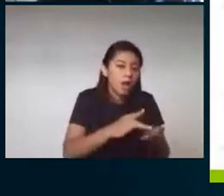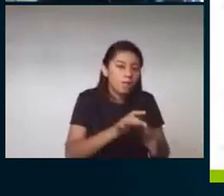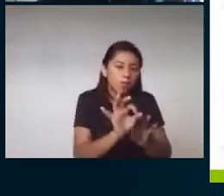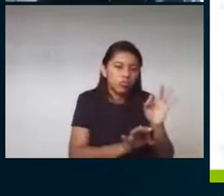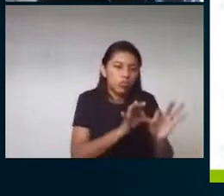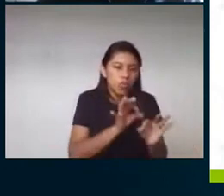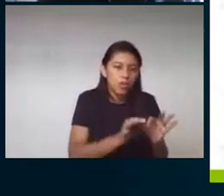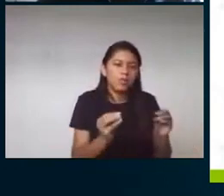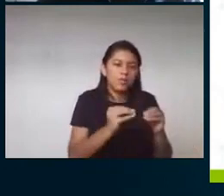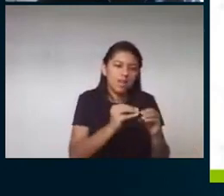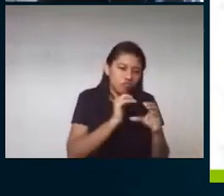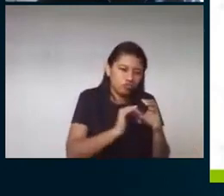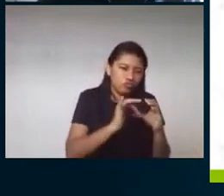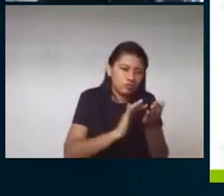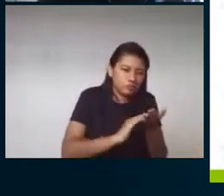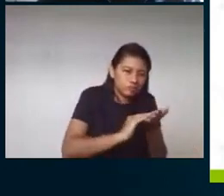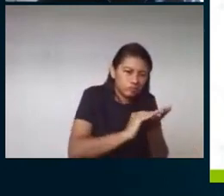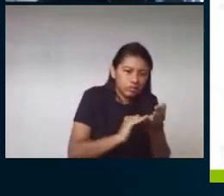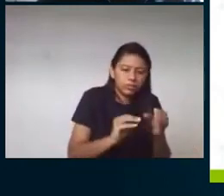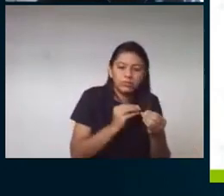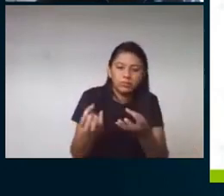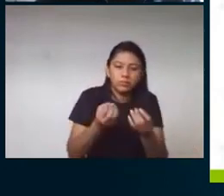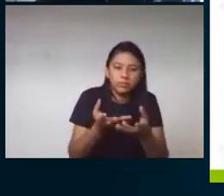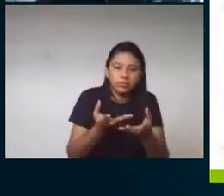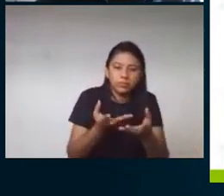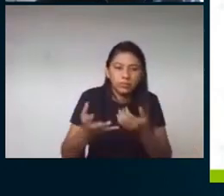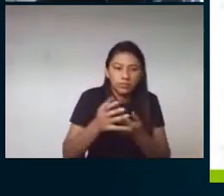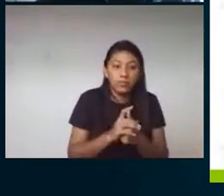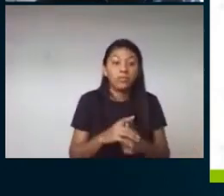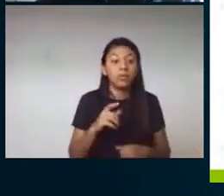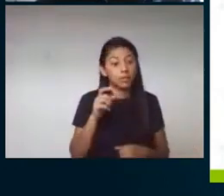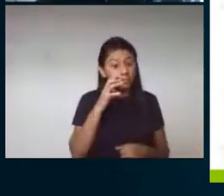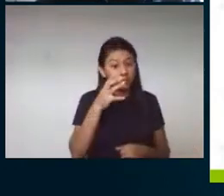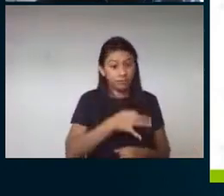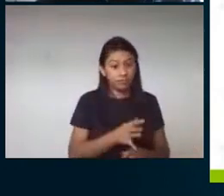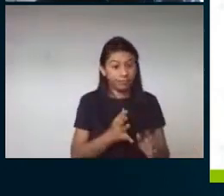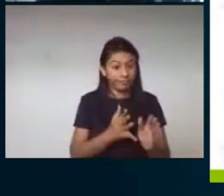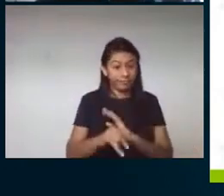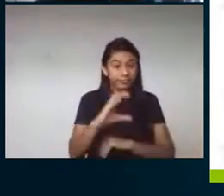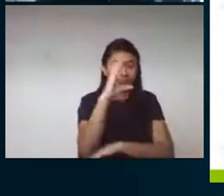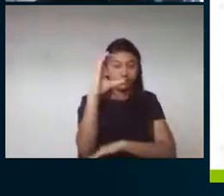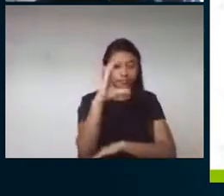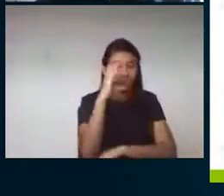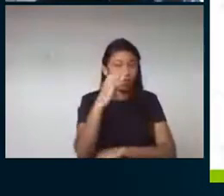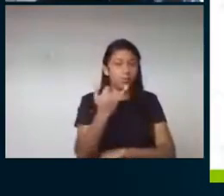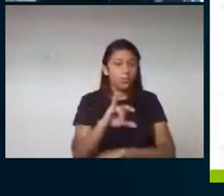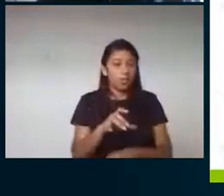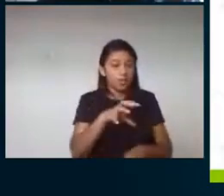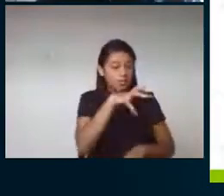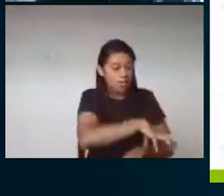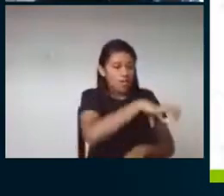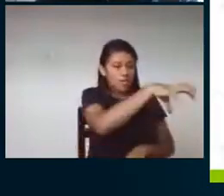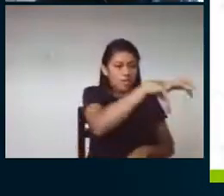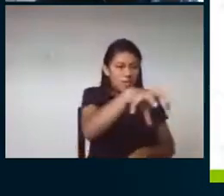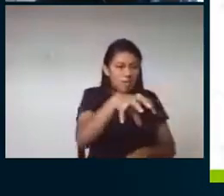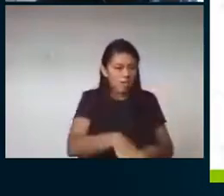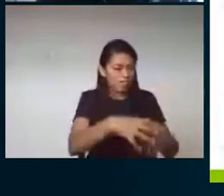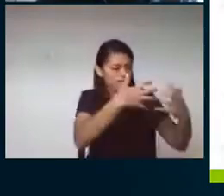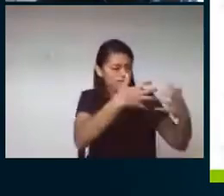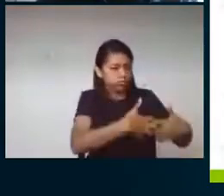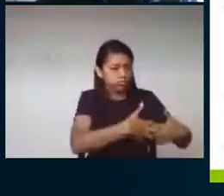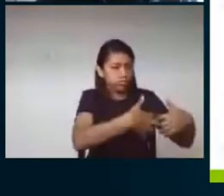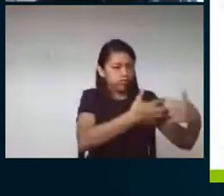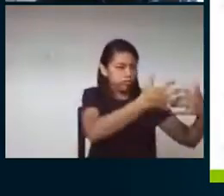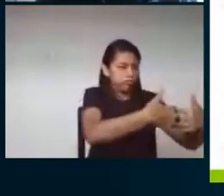las plantas de tratamiento son de alta tecnología, son muy sofisticadas. Y, por ejemplo, usamos